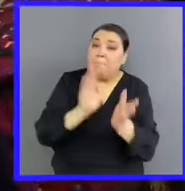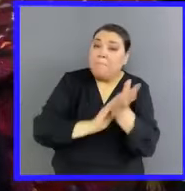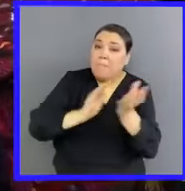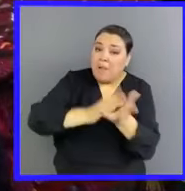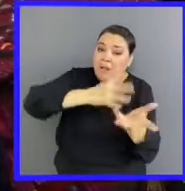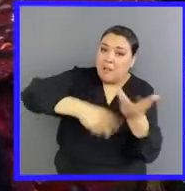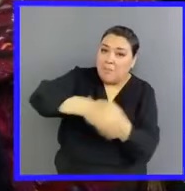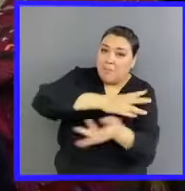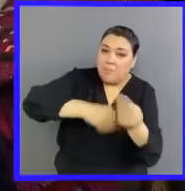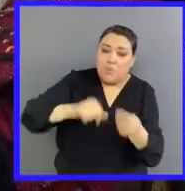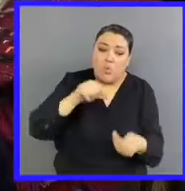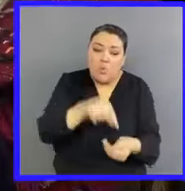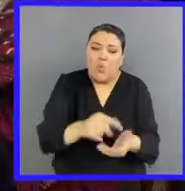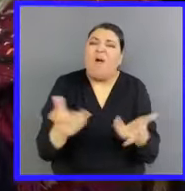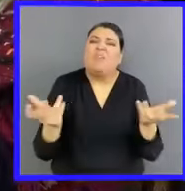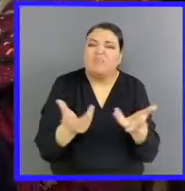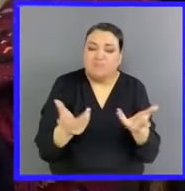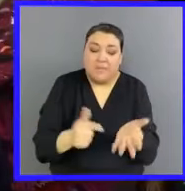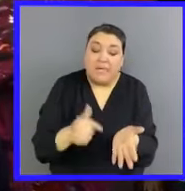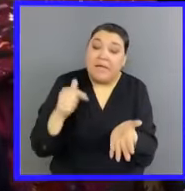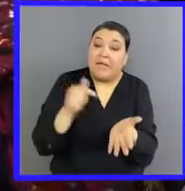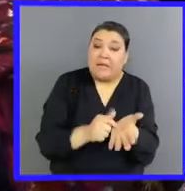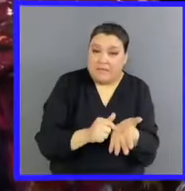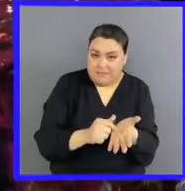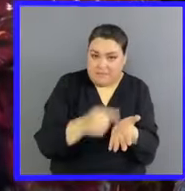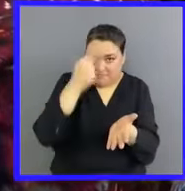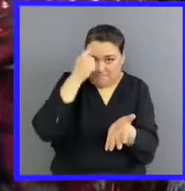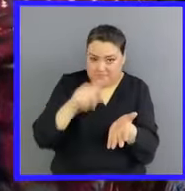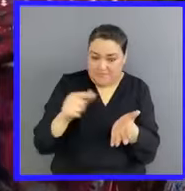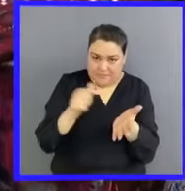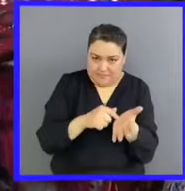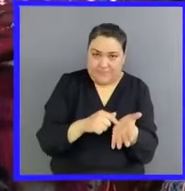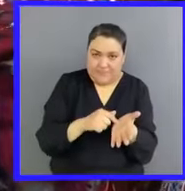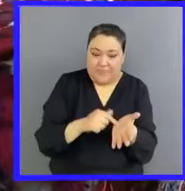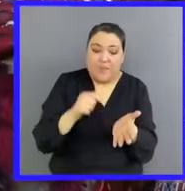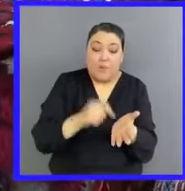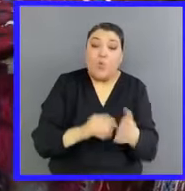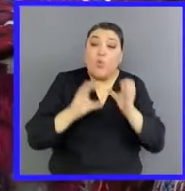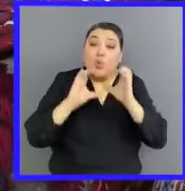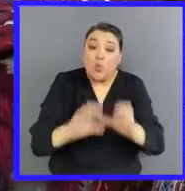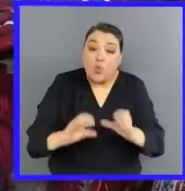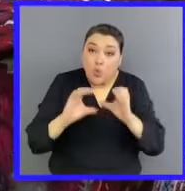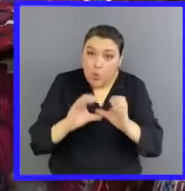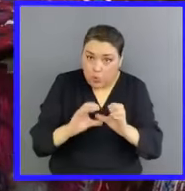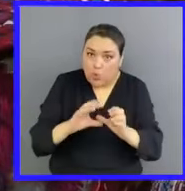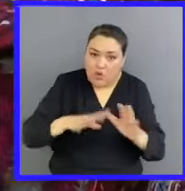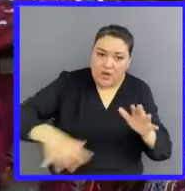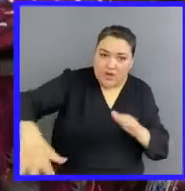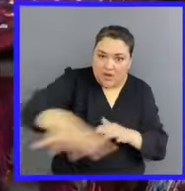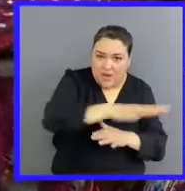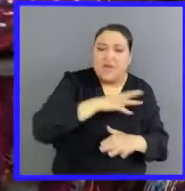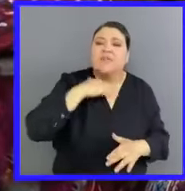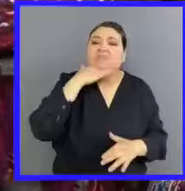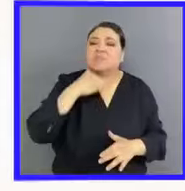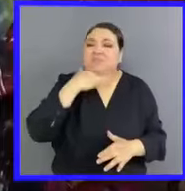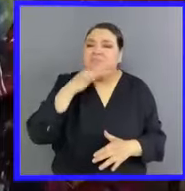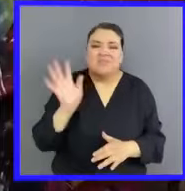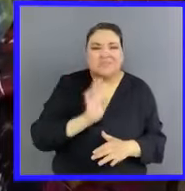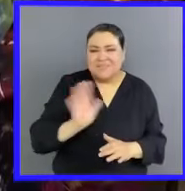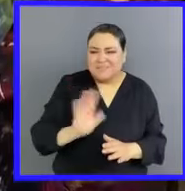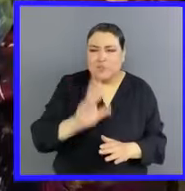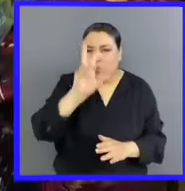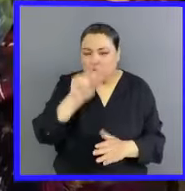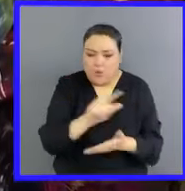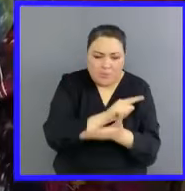hacemos para cuidar el ambiente, no contaminarlos, reciclar.